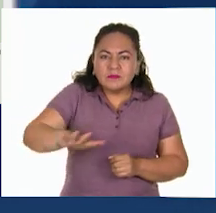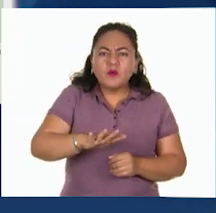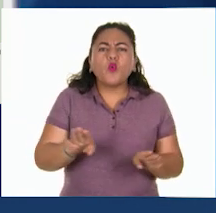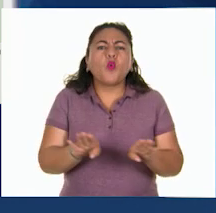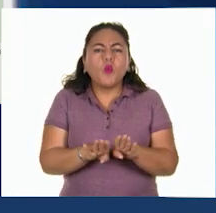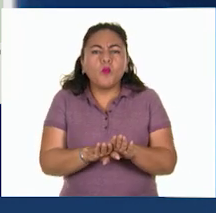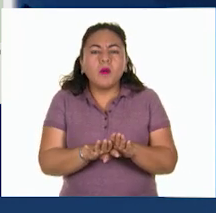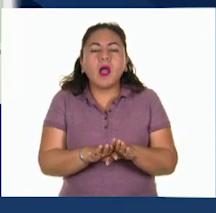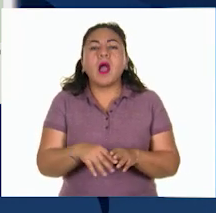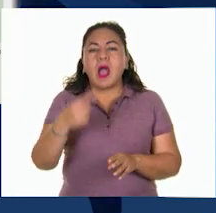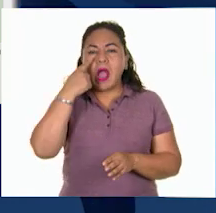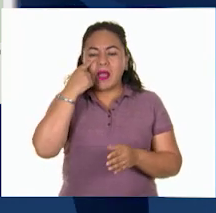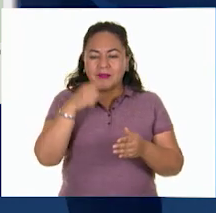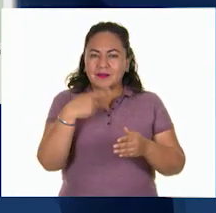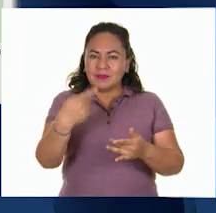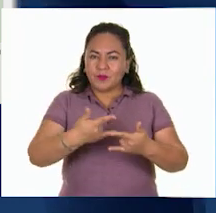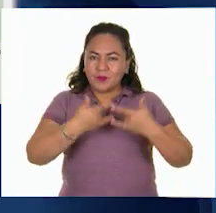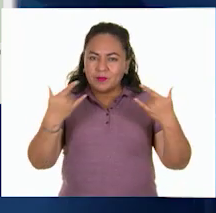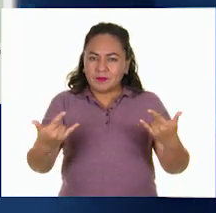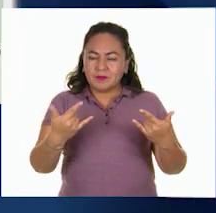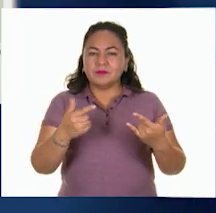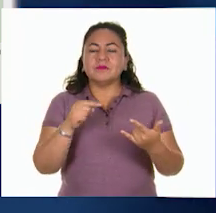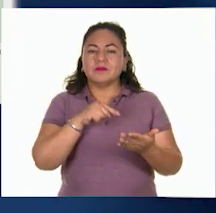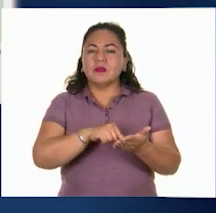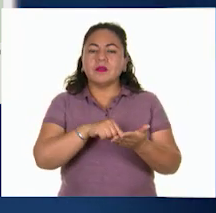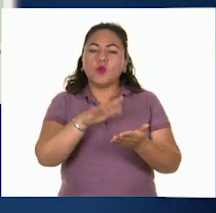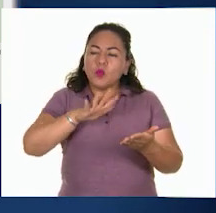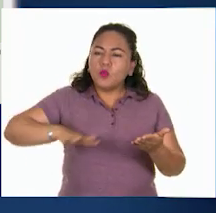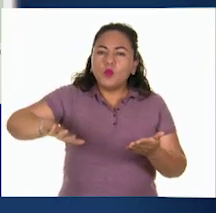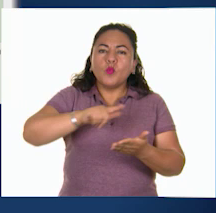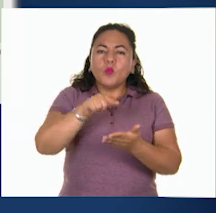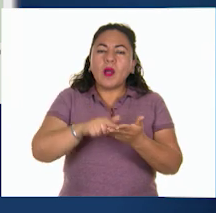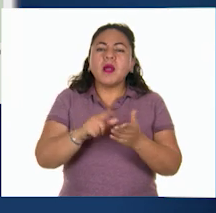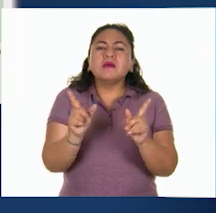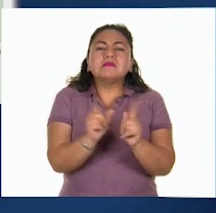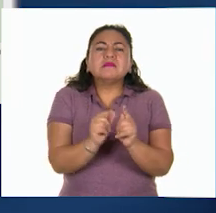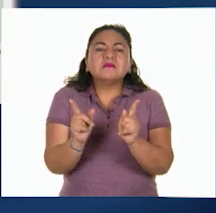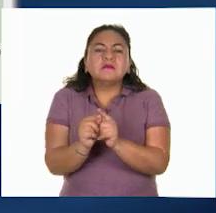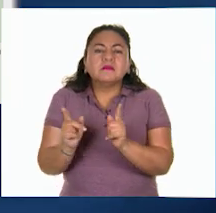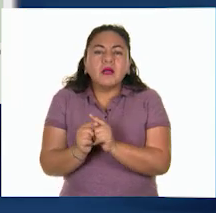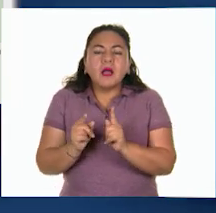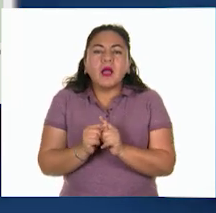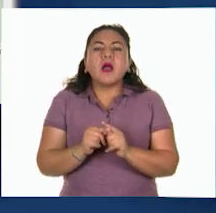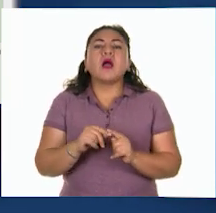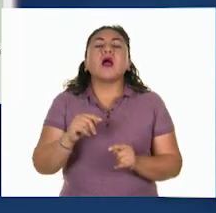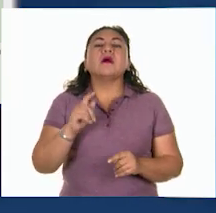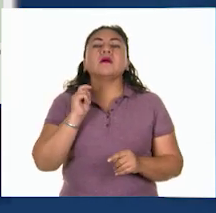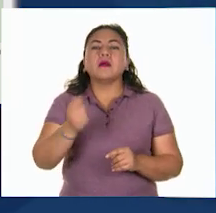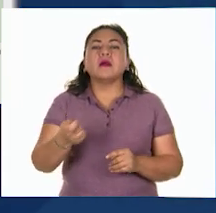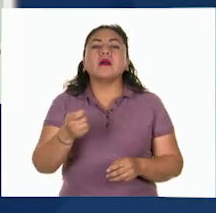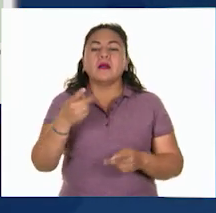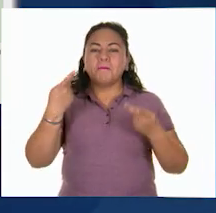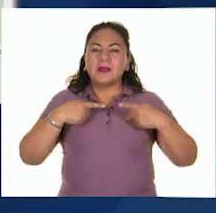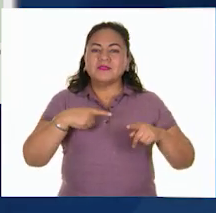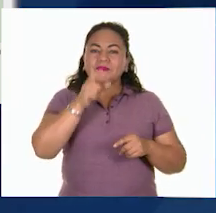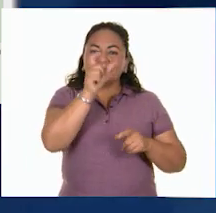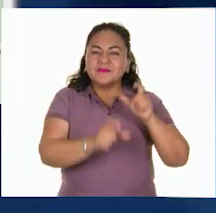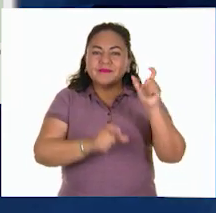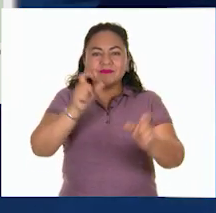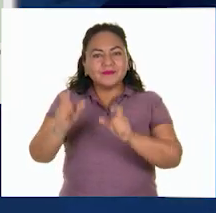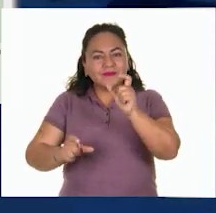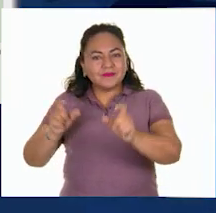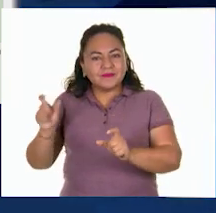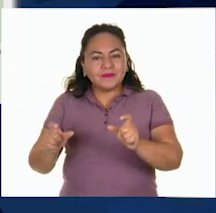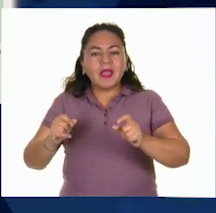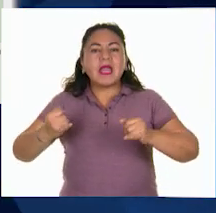hechos? Las descripciones de los lugares en los cuentos son breves y están entreveradas a las descripciones de los personajes y